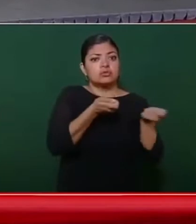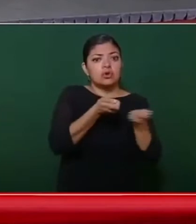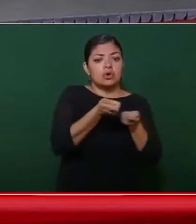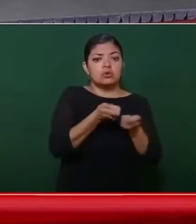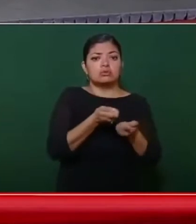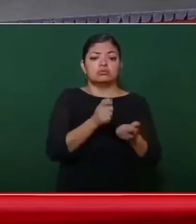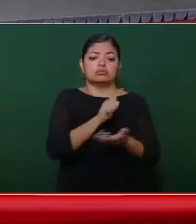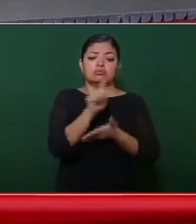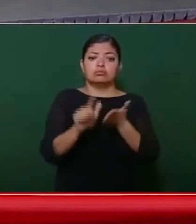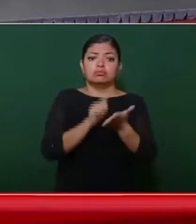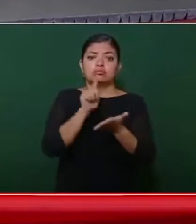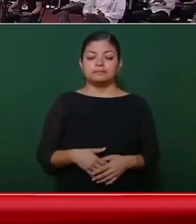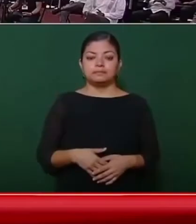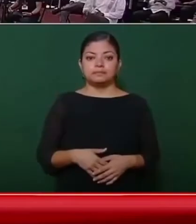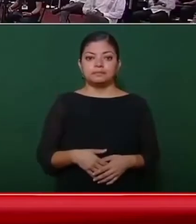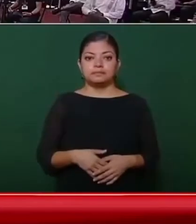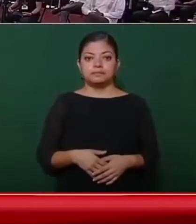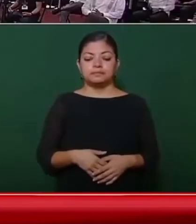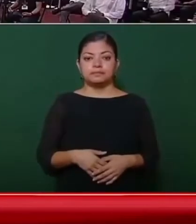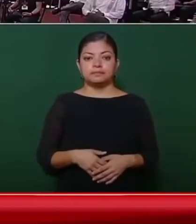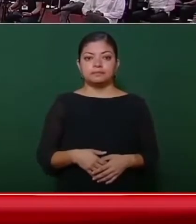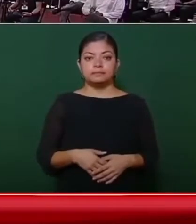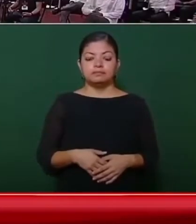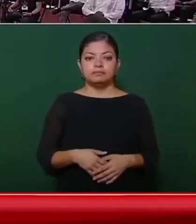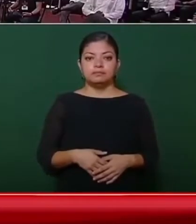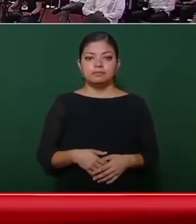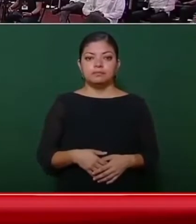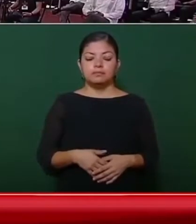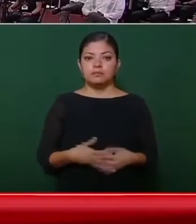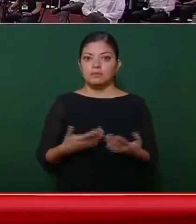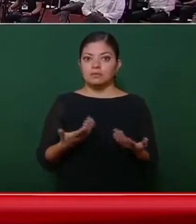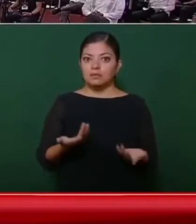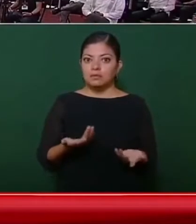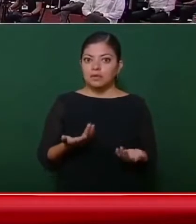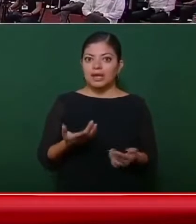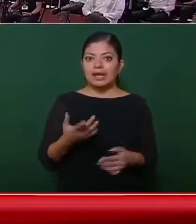legislación interna. Es que haya